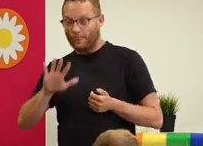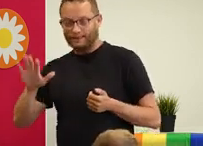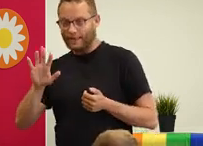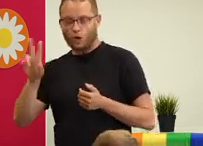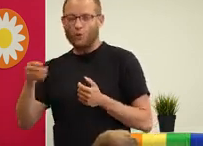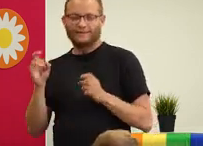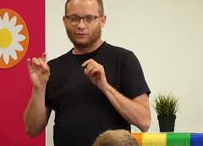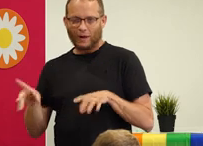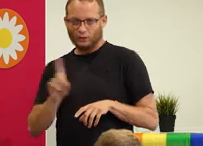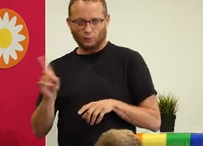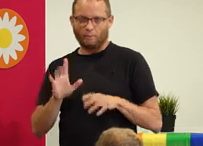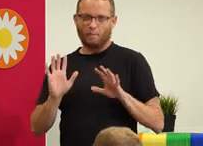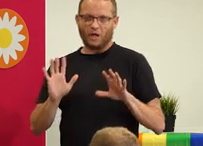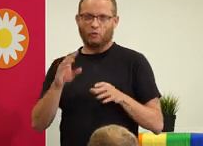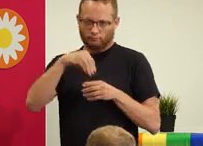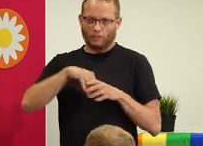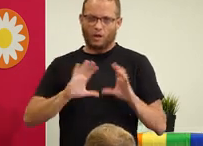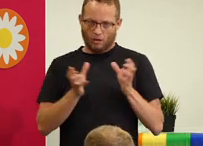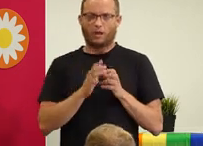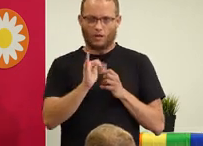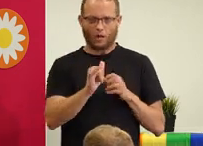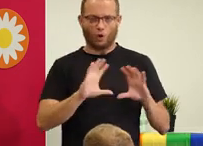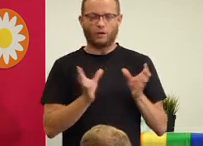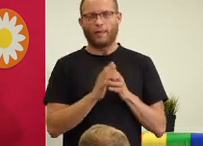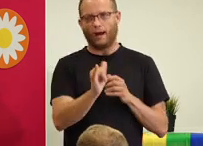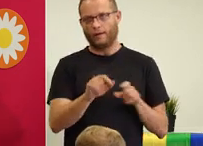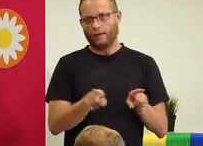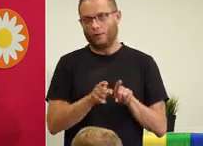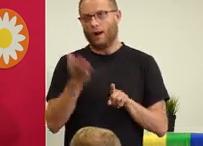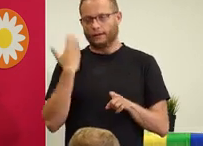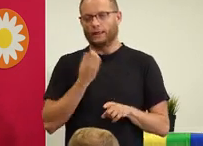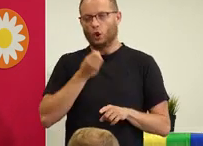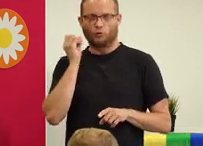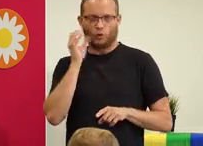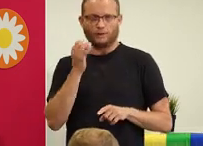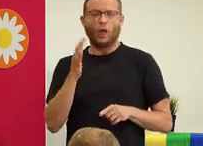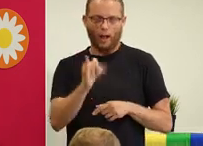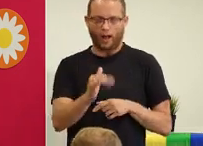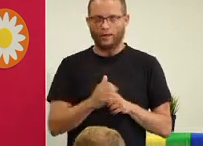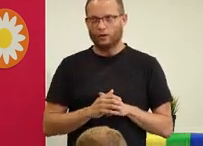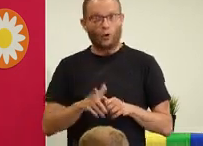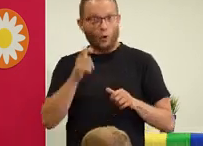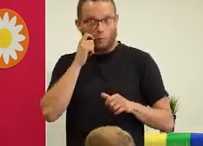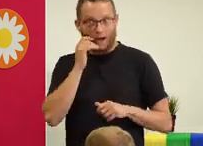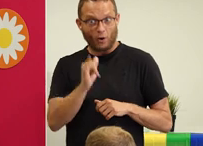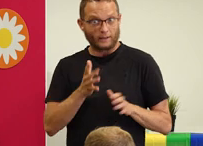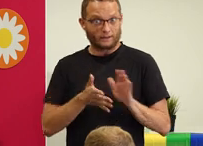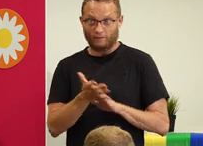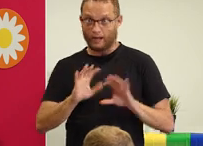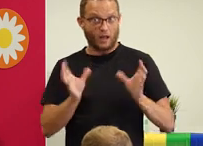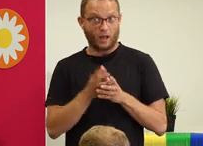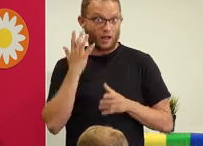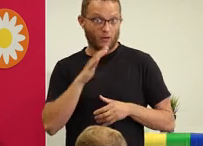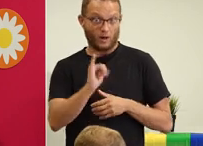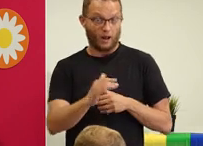occidental, no significa que no existe una comunidad queer, como ya comenté antes. Si existe humanos, o sea, hay